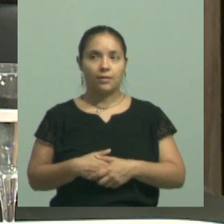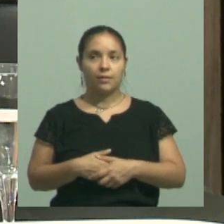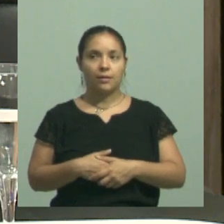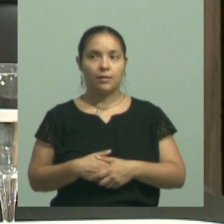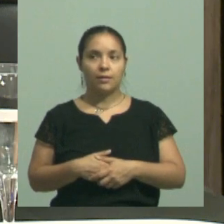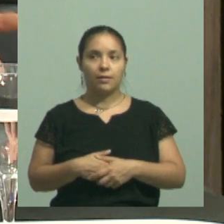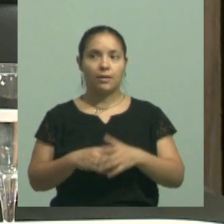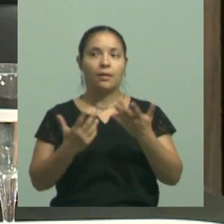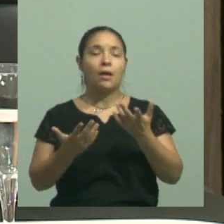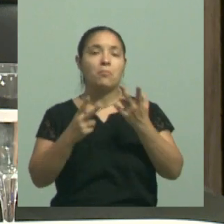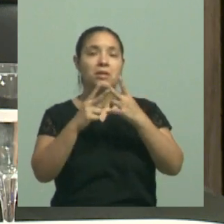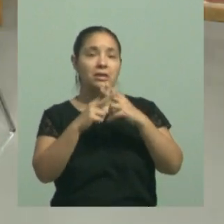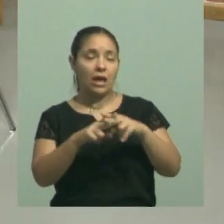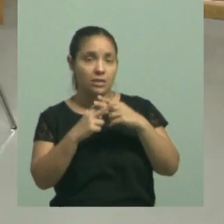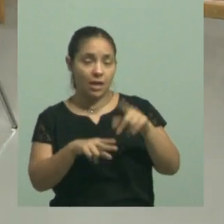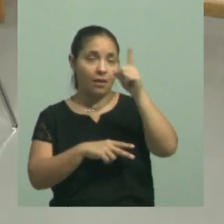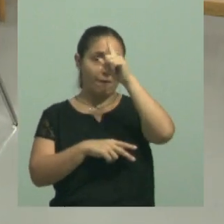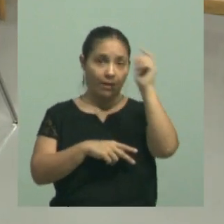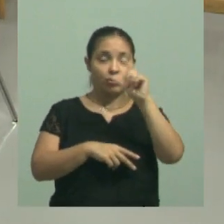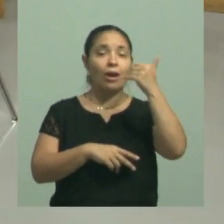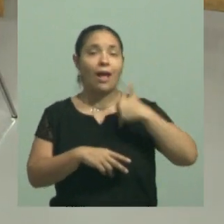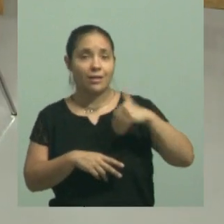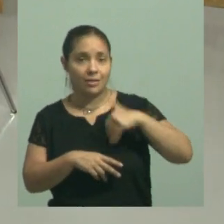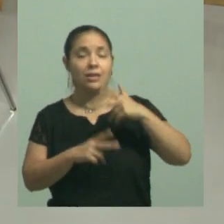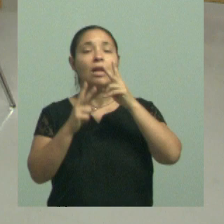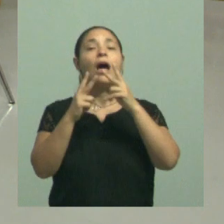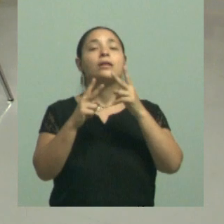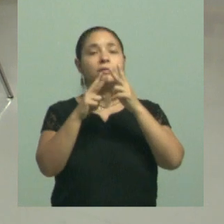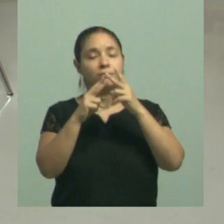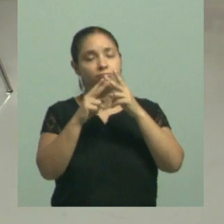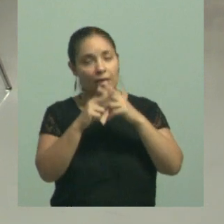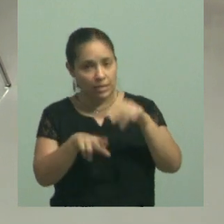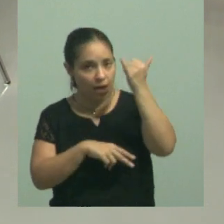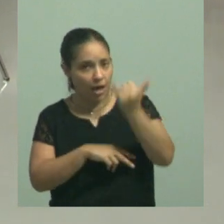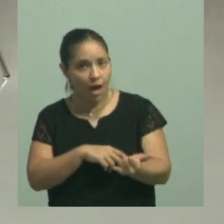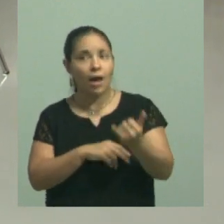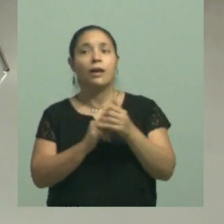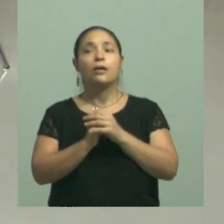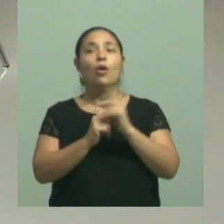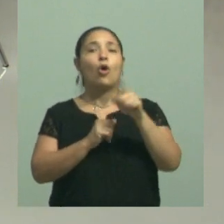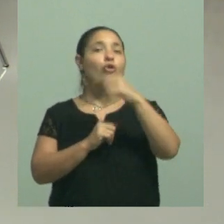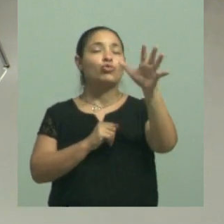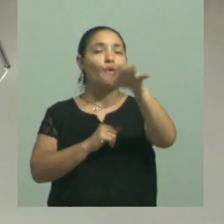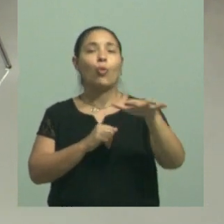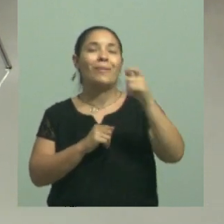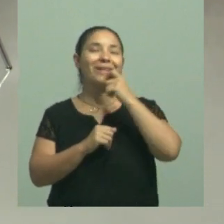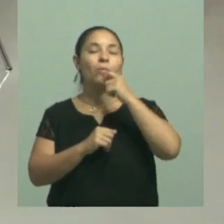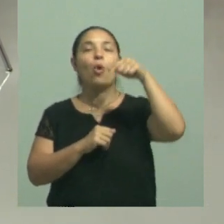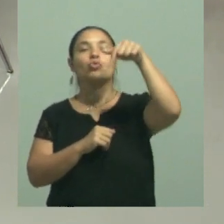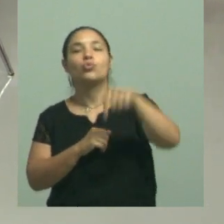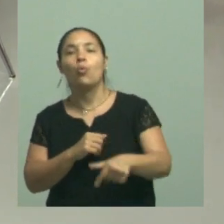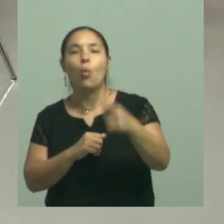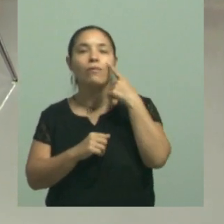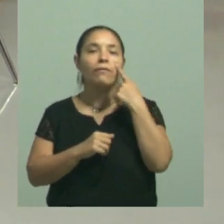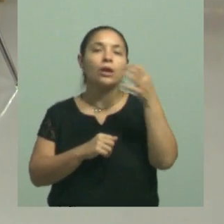talleres. La misma Federación Mendocina de Karate tiene este tipo de talleres en otros lugares, entonces... A lo mejor si estás en el sur, estás en el Valle de Uco, bueno, tenés otra